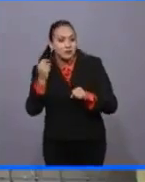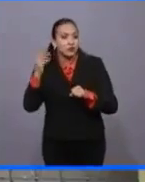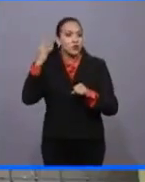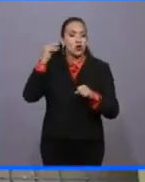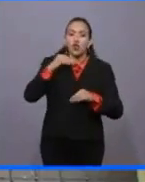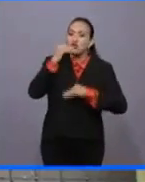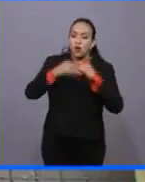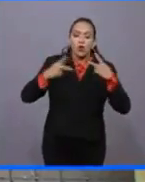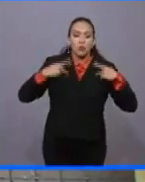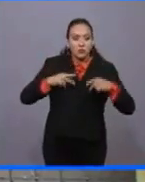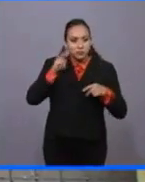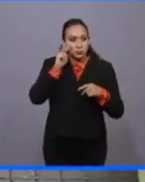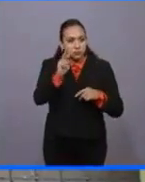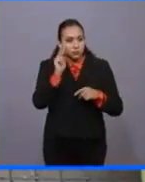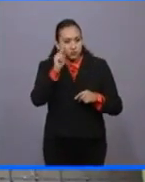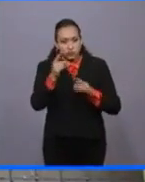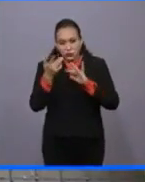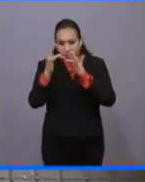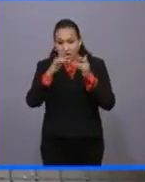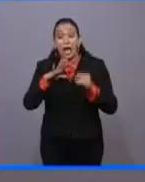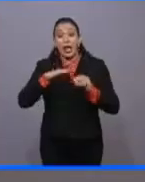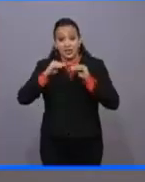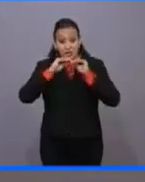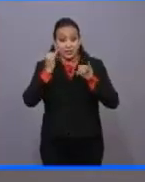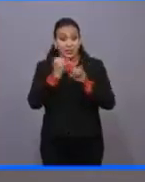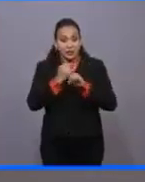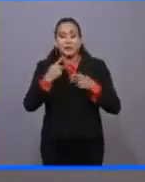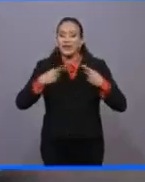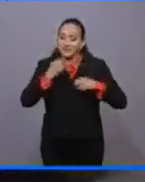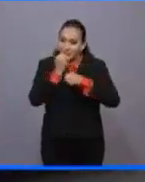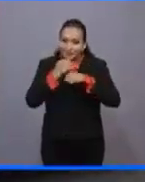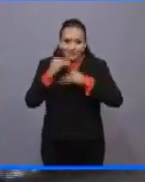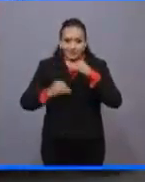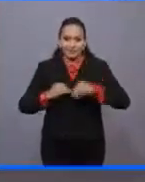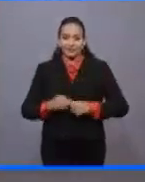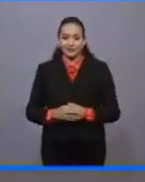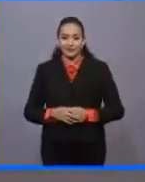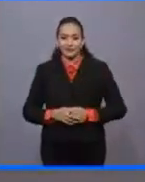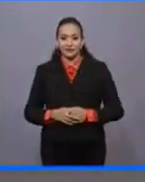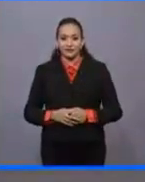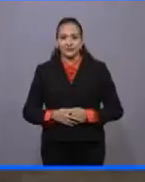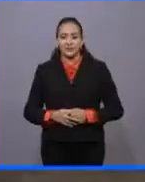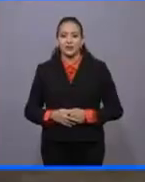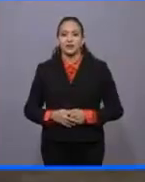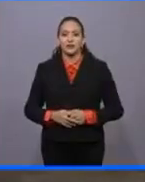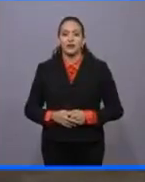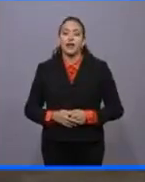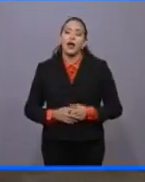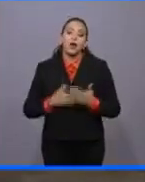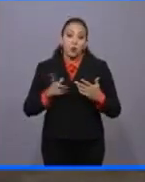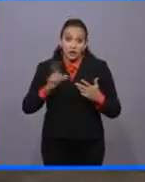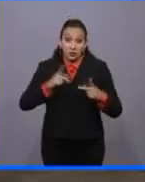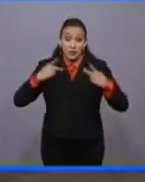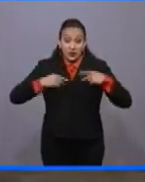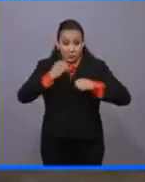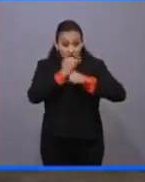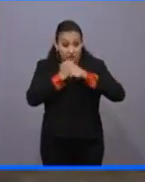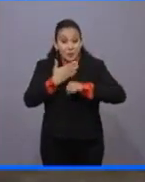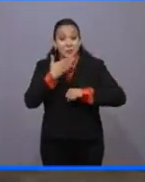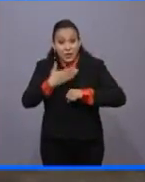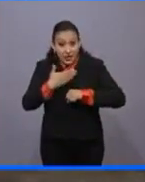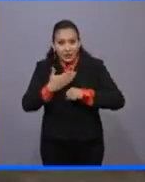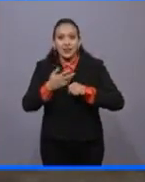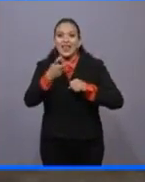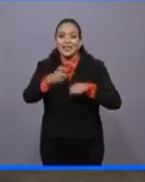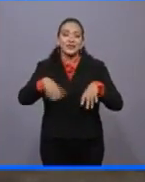que verifican contenidos que se publican en Internet. Apostar por el análisis y la información,